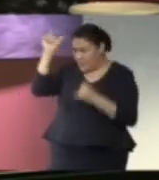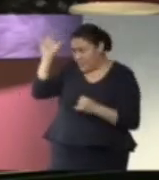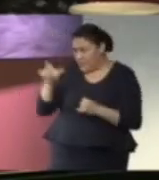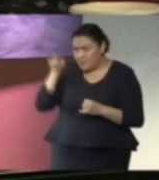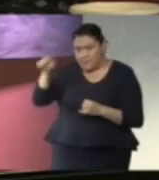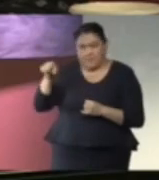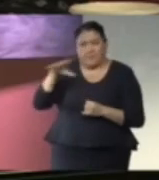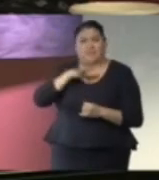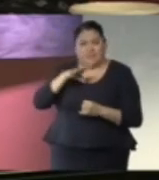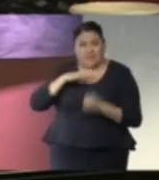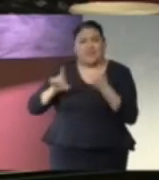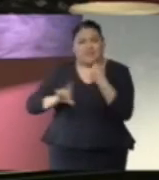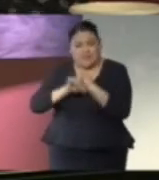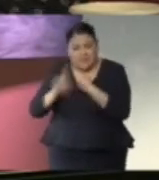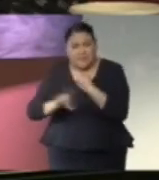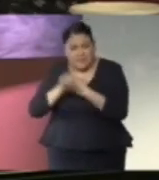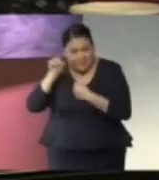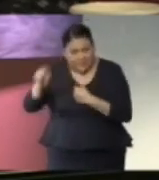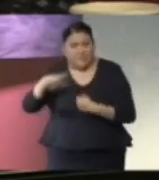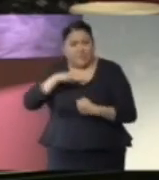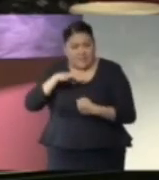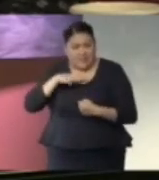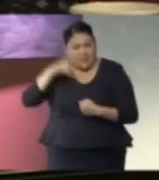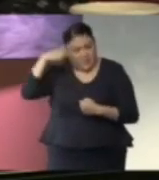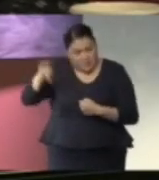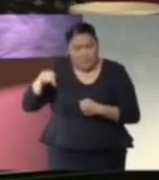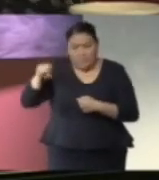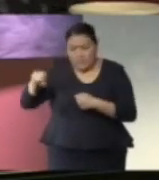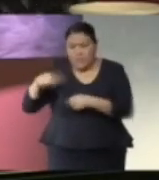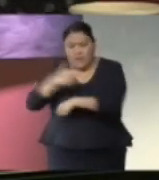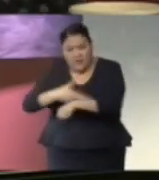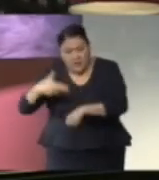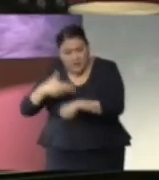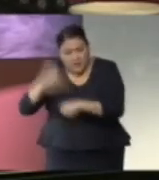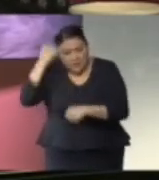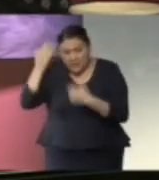las oportunidades laborales y de acceso a recursos